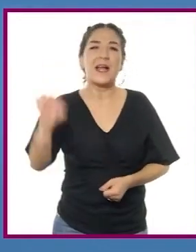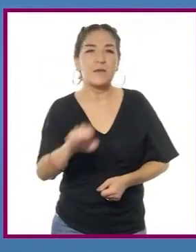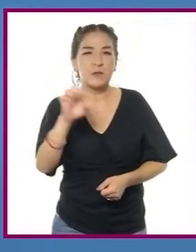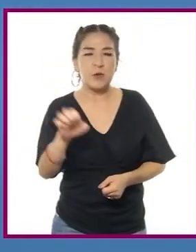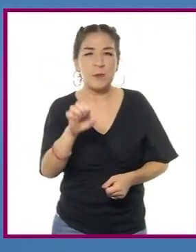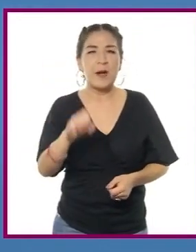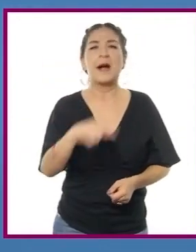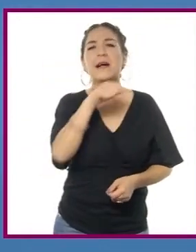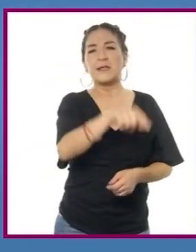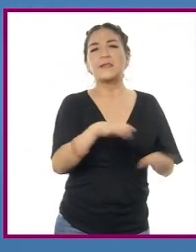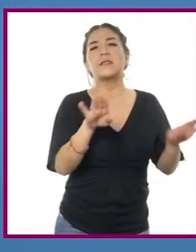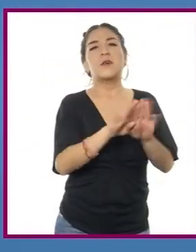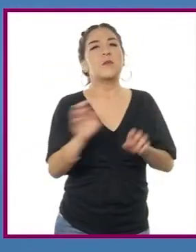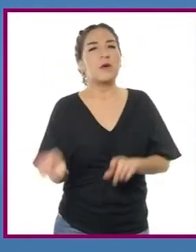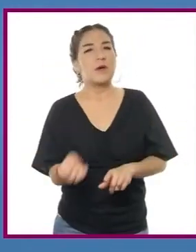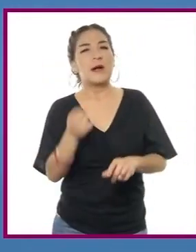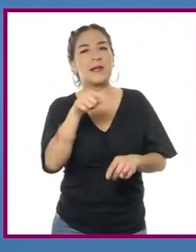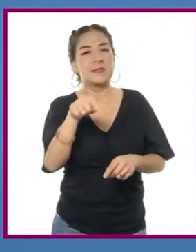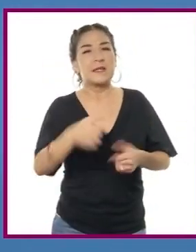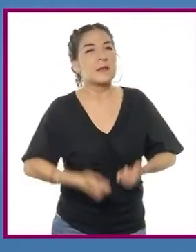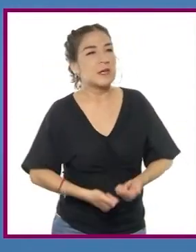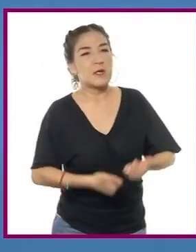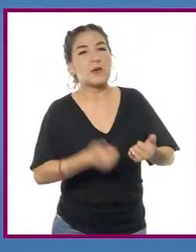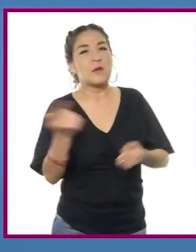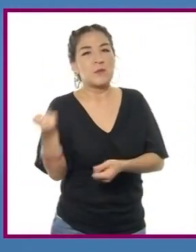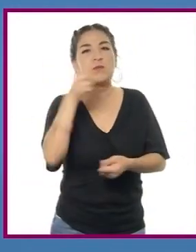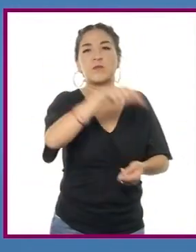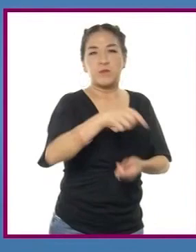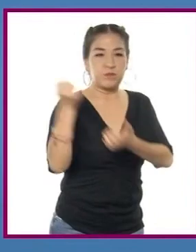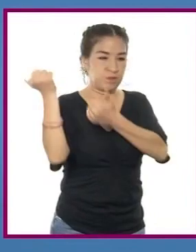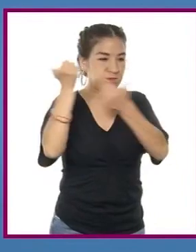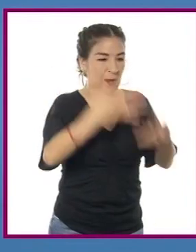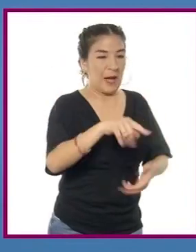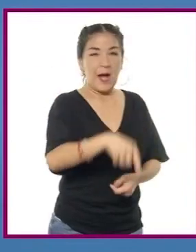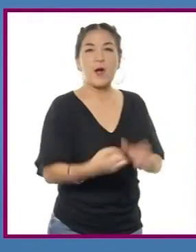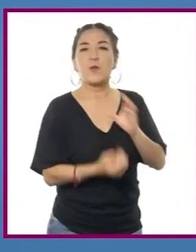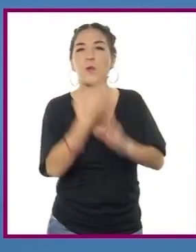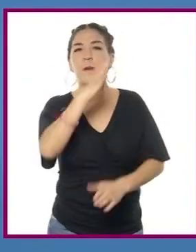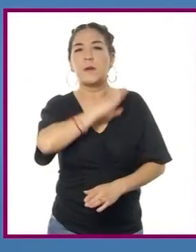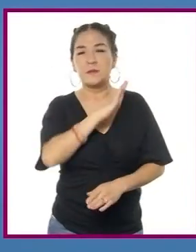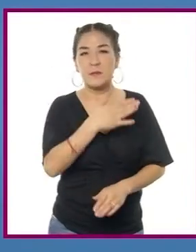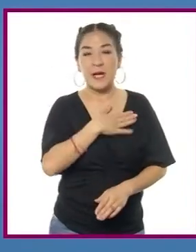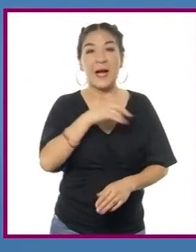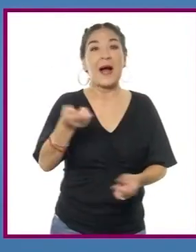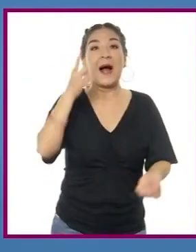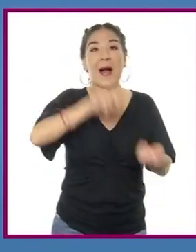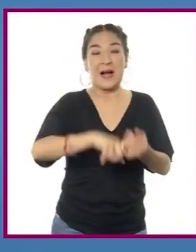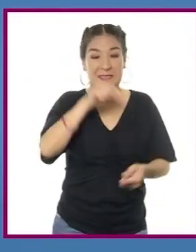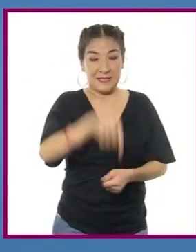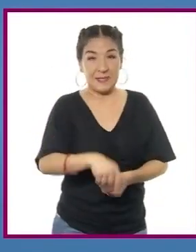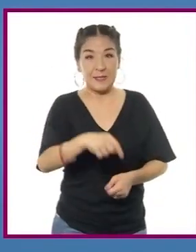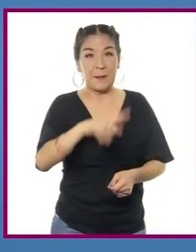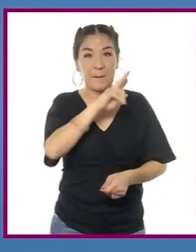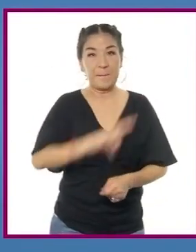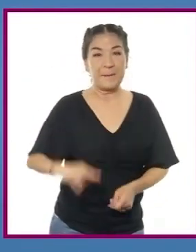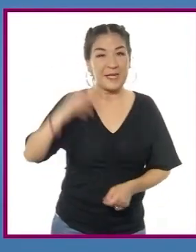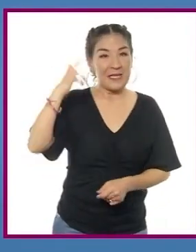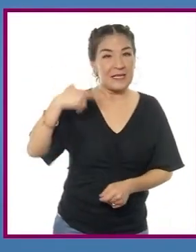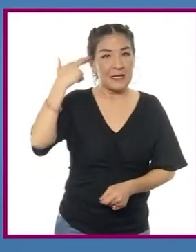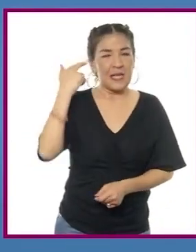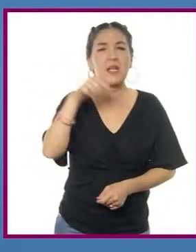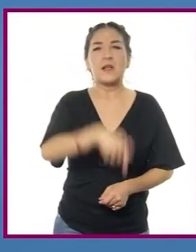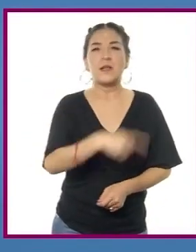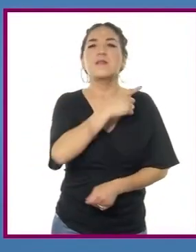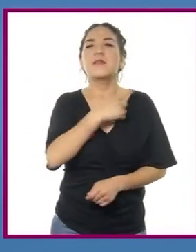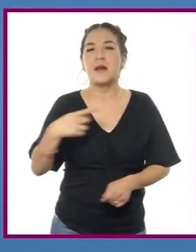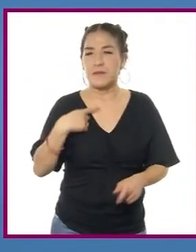ruta llegaban a la Nueva España. Si se trata de un ingrediente procedente del interior del virreinato, deberán